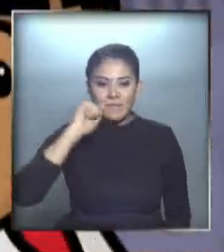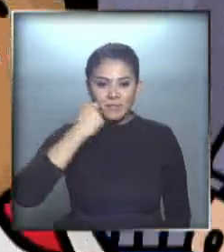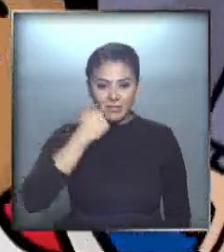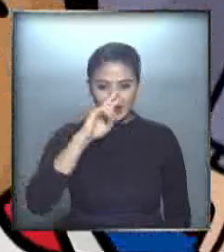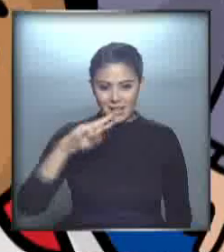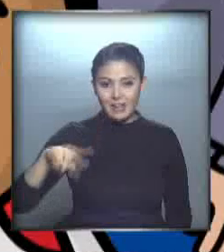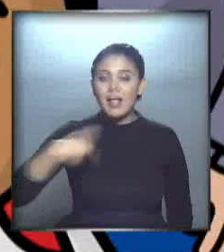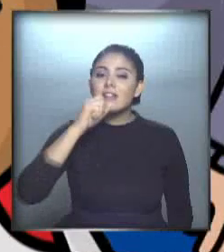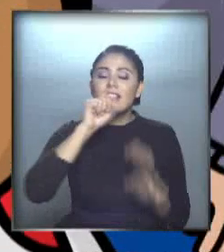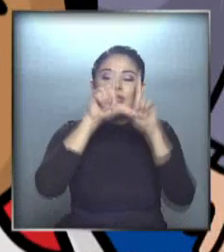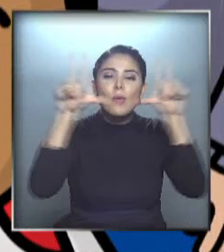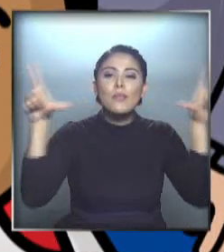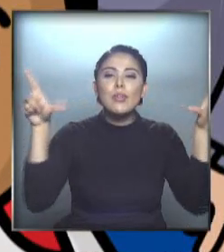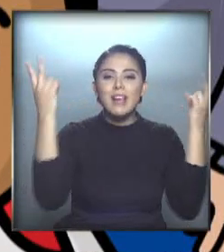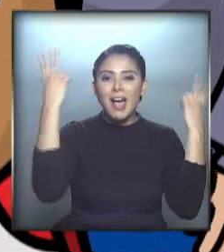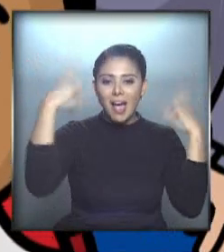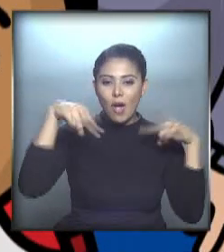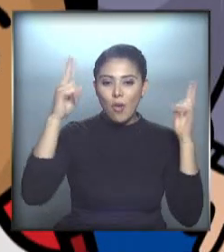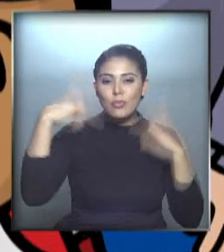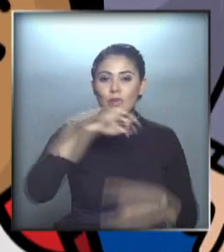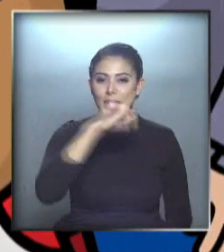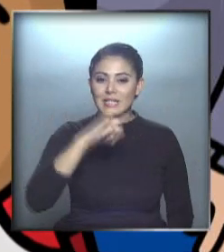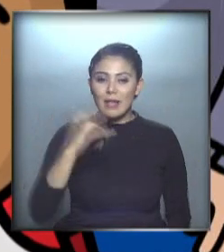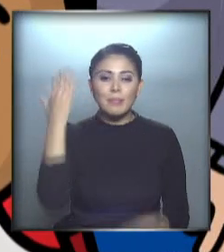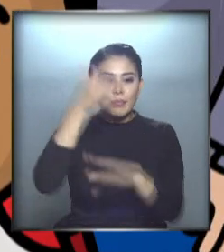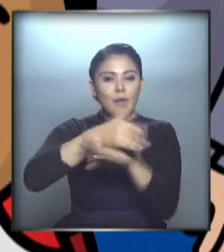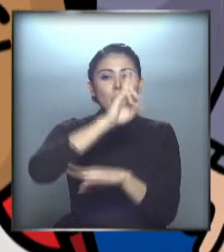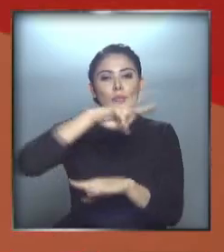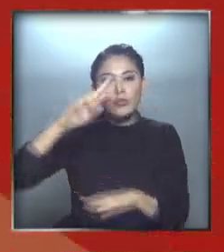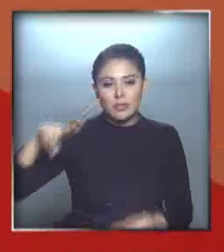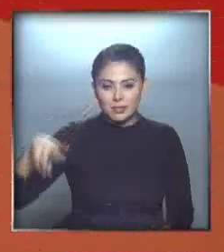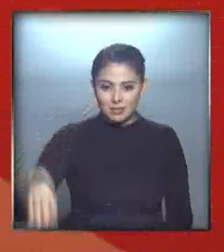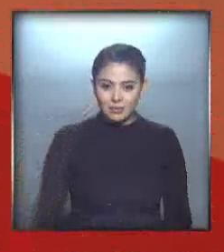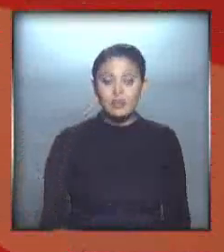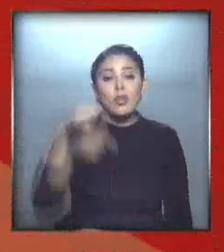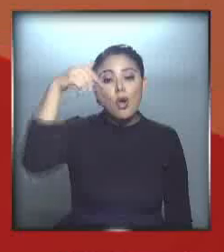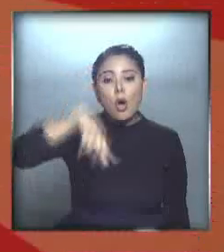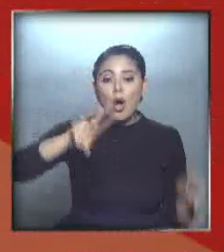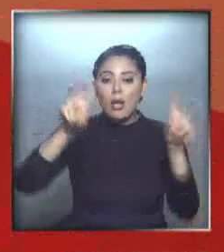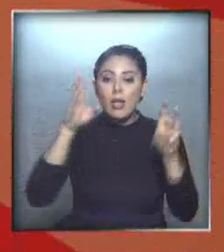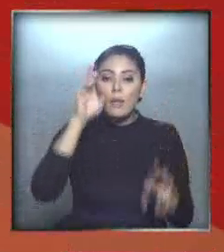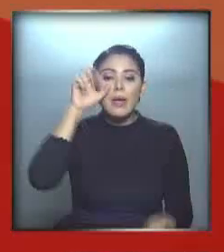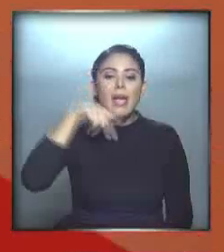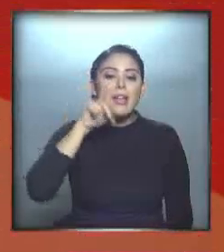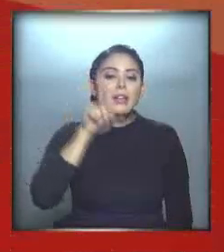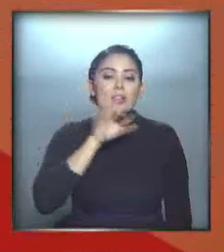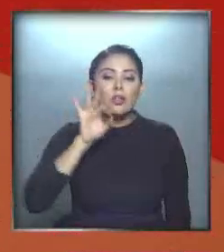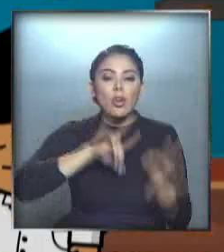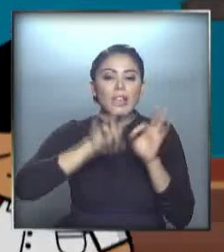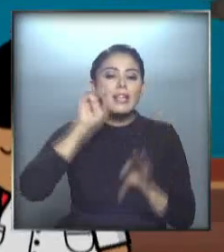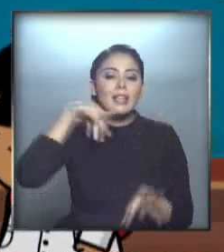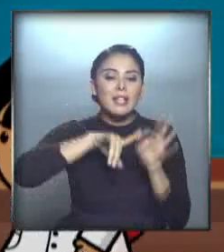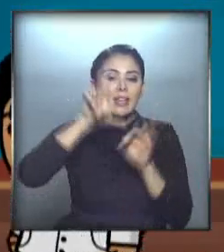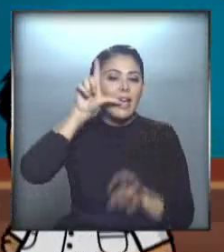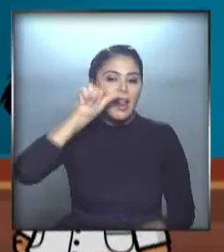Artes. La asombrosa excursión de Samba al Museo de Bellas Artes. Hoy, Benito Quinquela Martín.